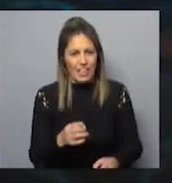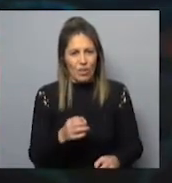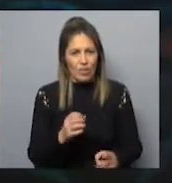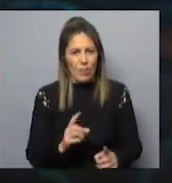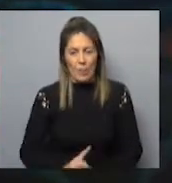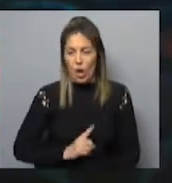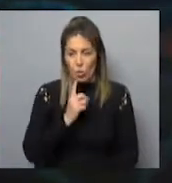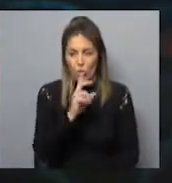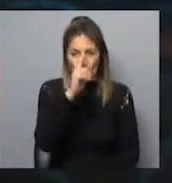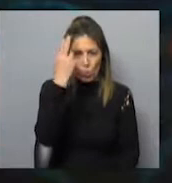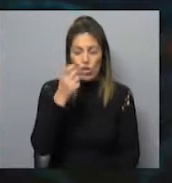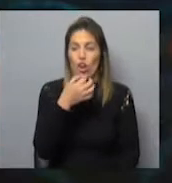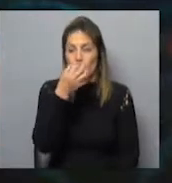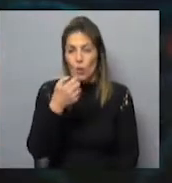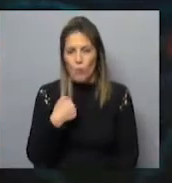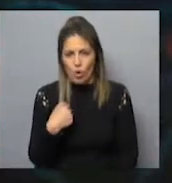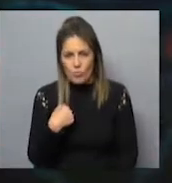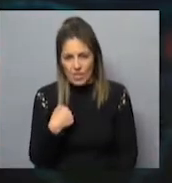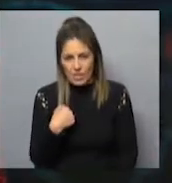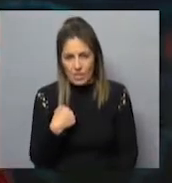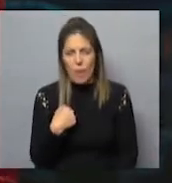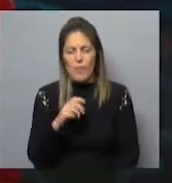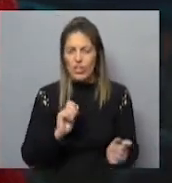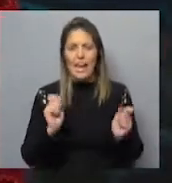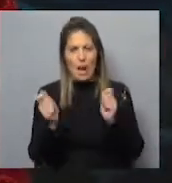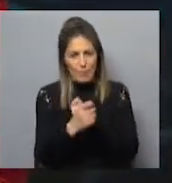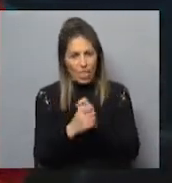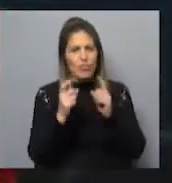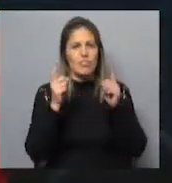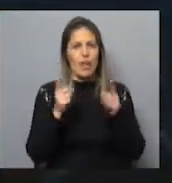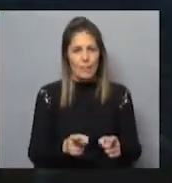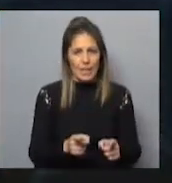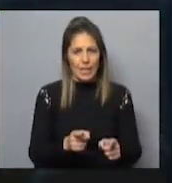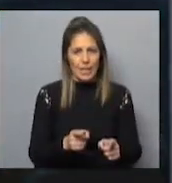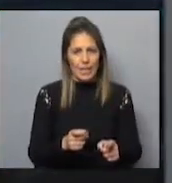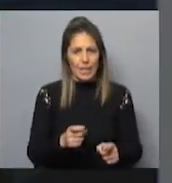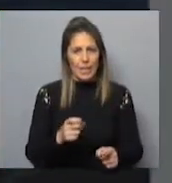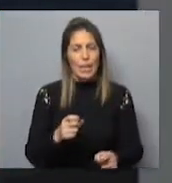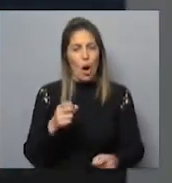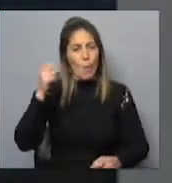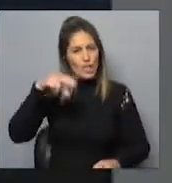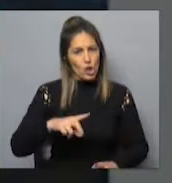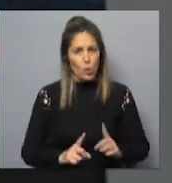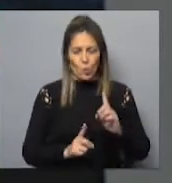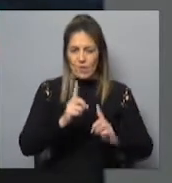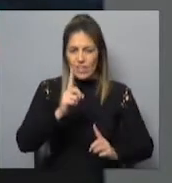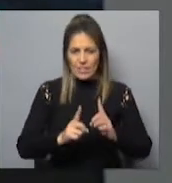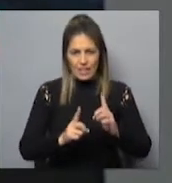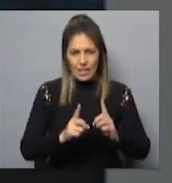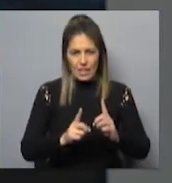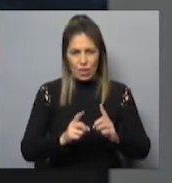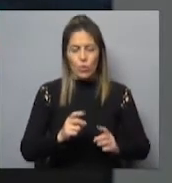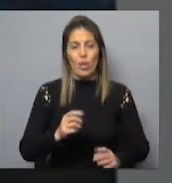para el uruguay no por mí sino me parece que ha cambiado también la postura universitaria en donde una mujer